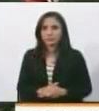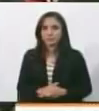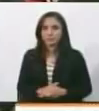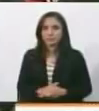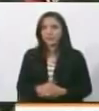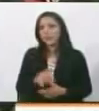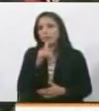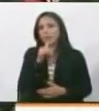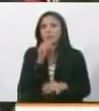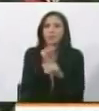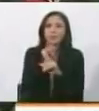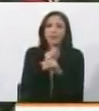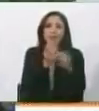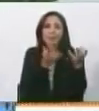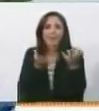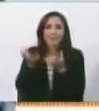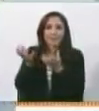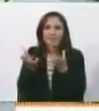¿Qué hice yo que ustedes se rieron?